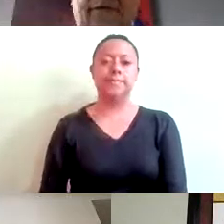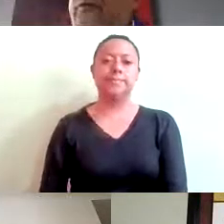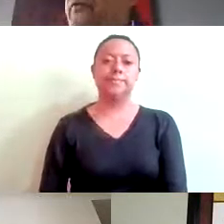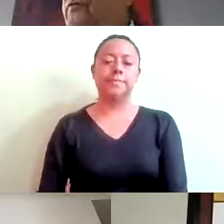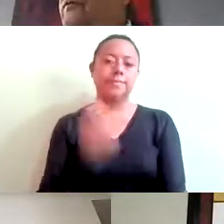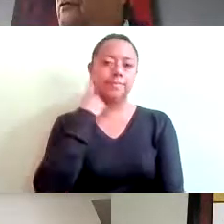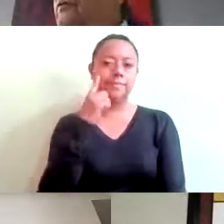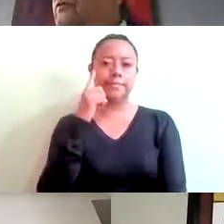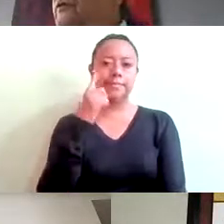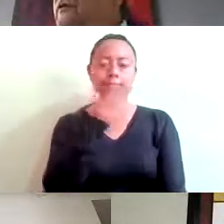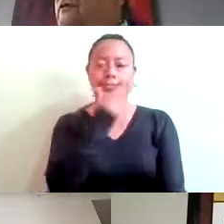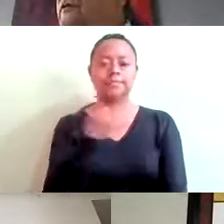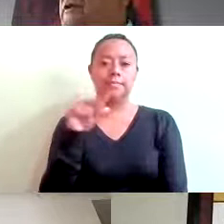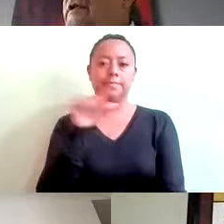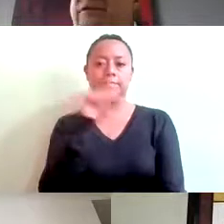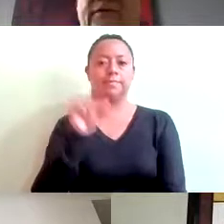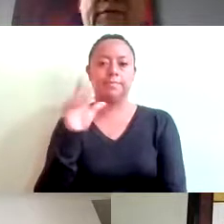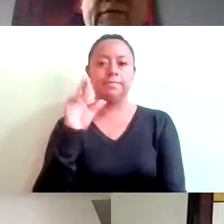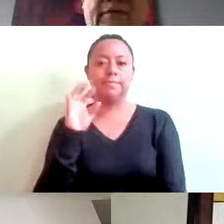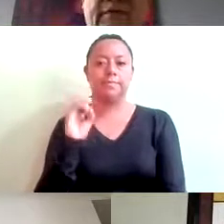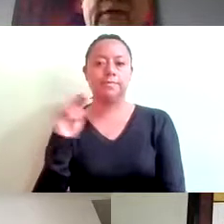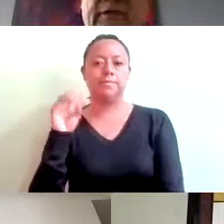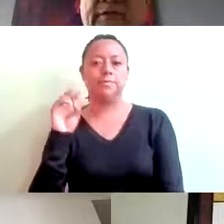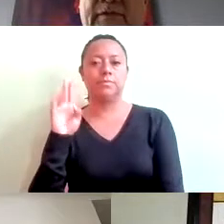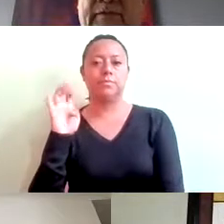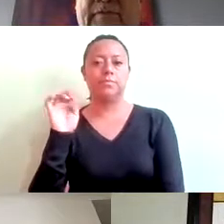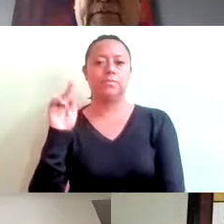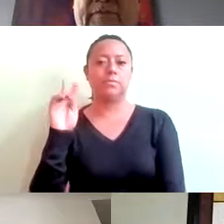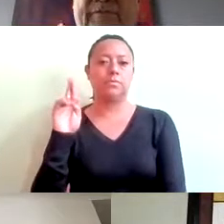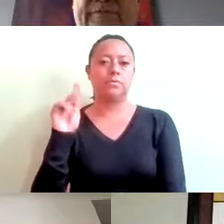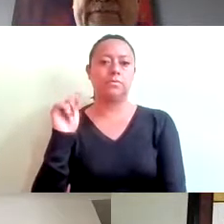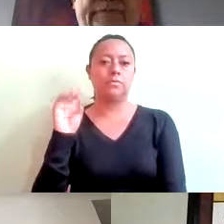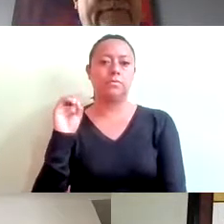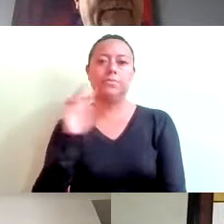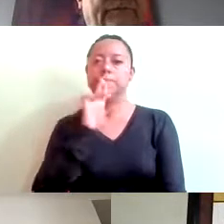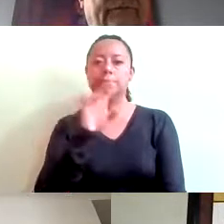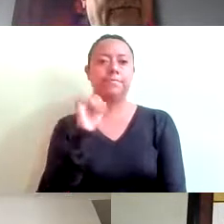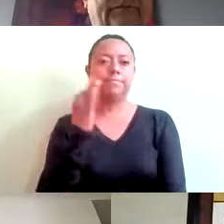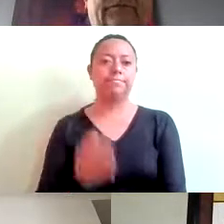Diputado Nazario Norberto. Nazario Norberto, a favor.